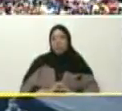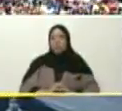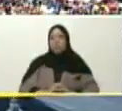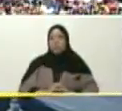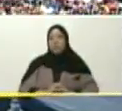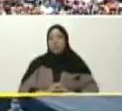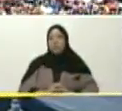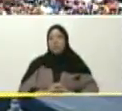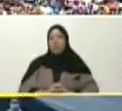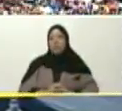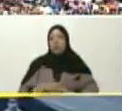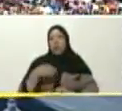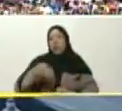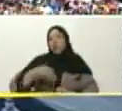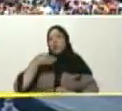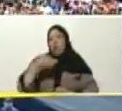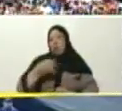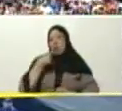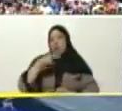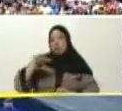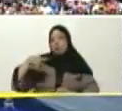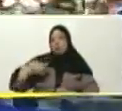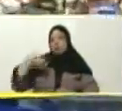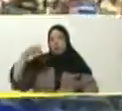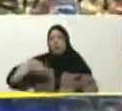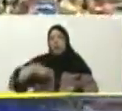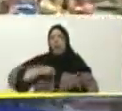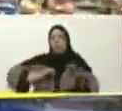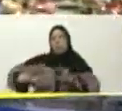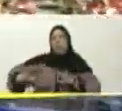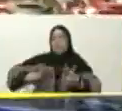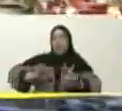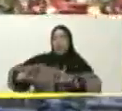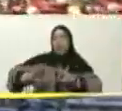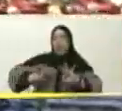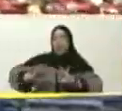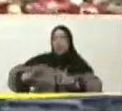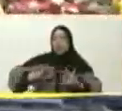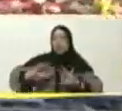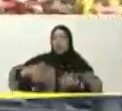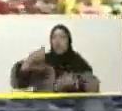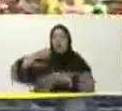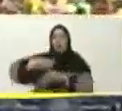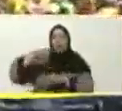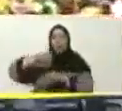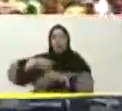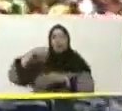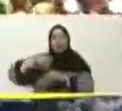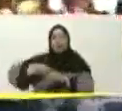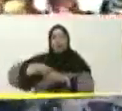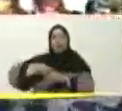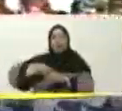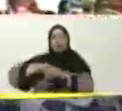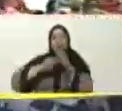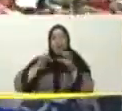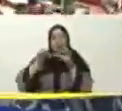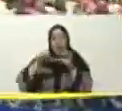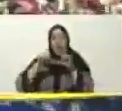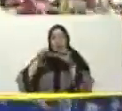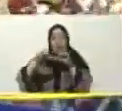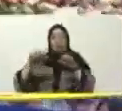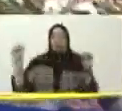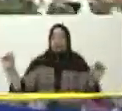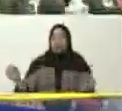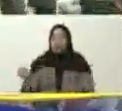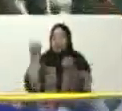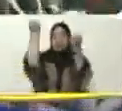Lo cierto es que nosotros estamos preparados para cuando haya elecciones salir a una gran